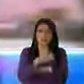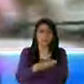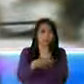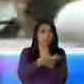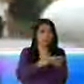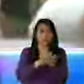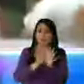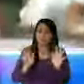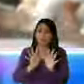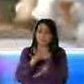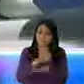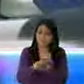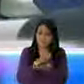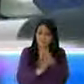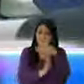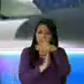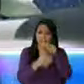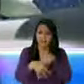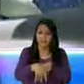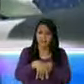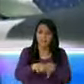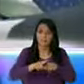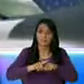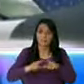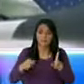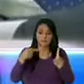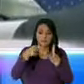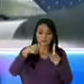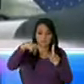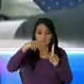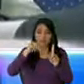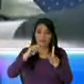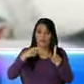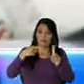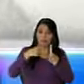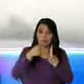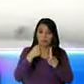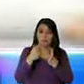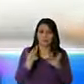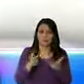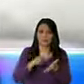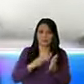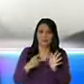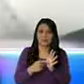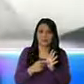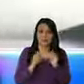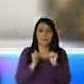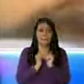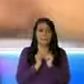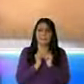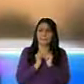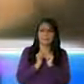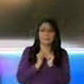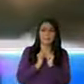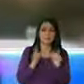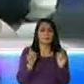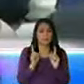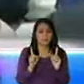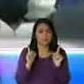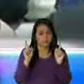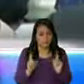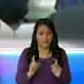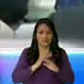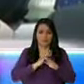en las manifestaciones. Pero Pablo Arosemena cree que eso no significa quedarse como meros espectadores.